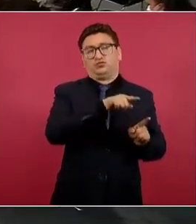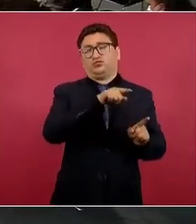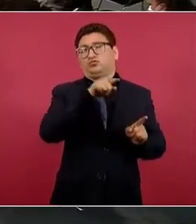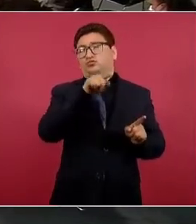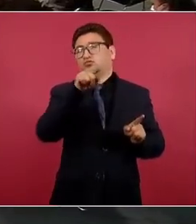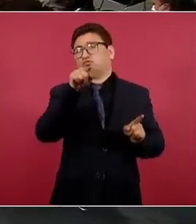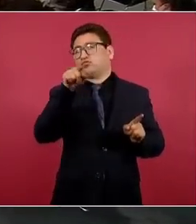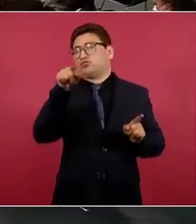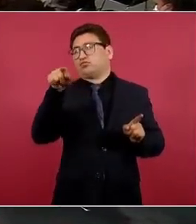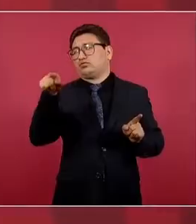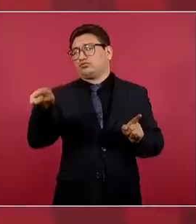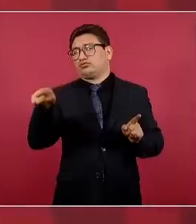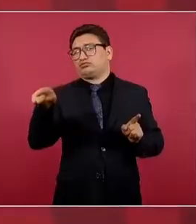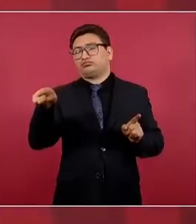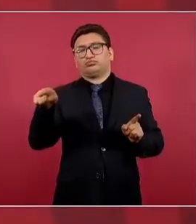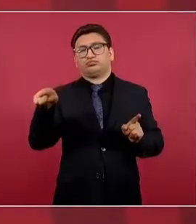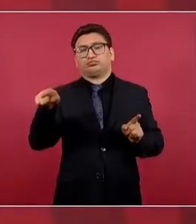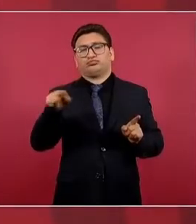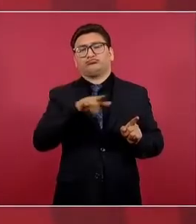hasta